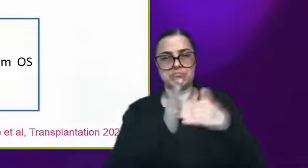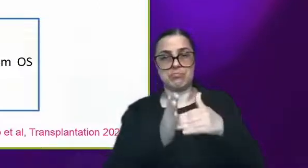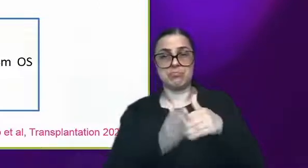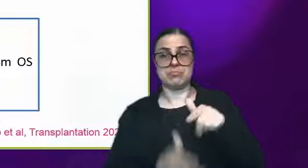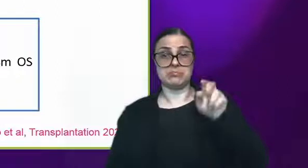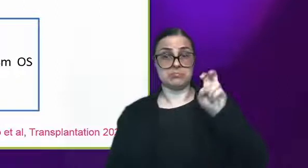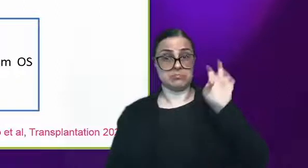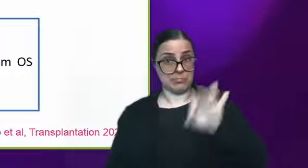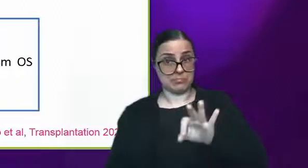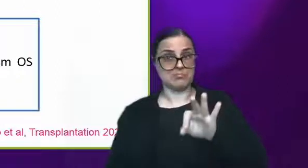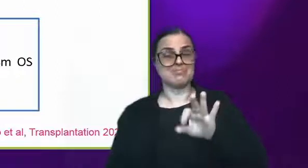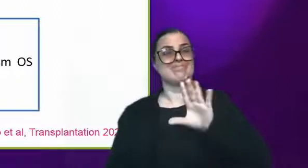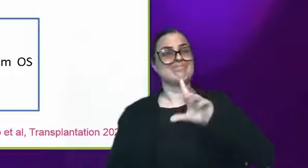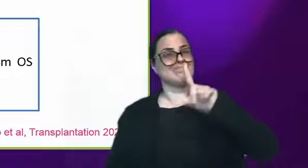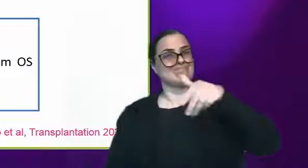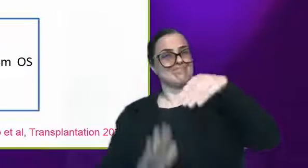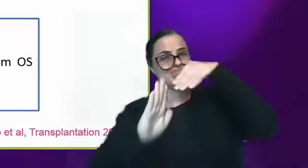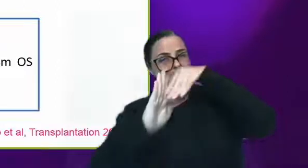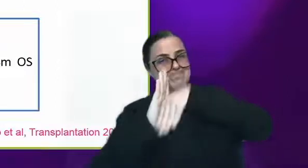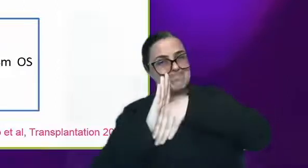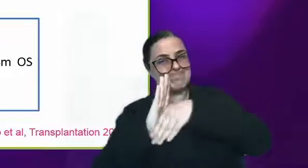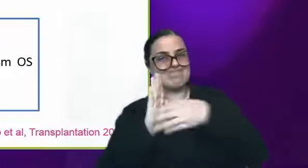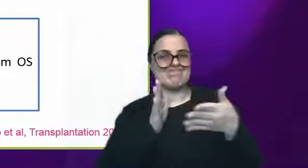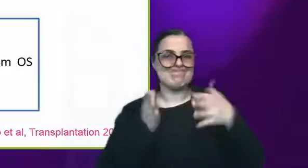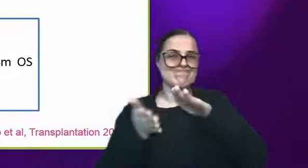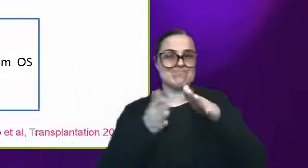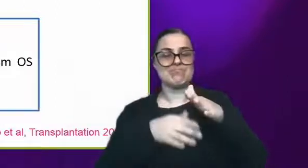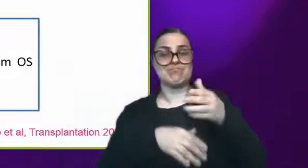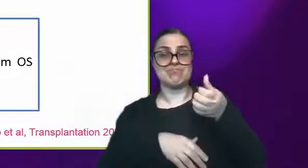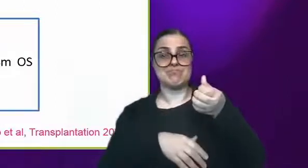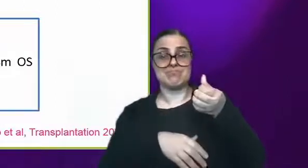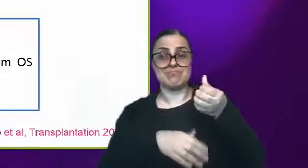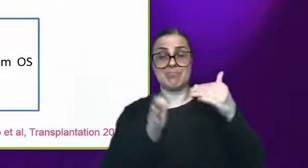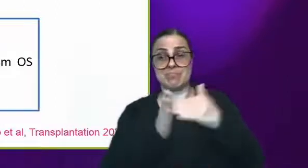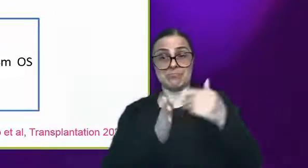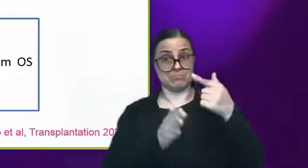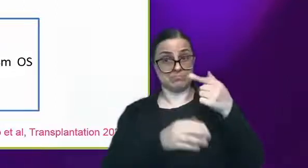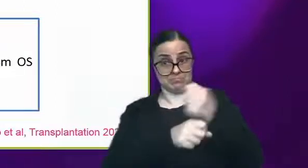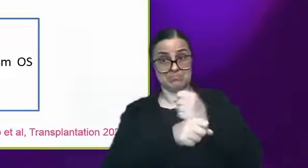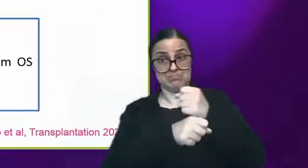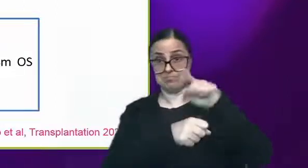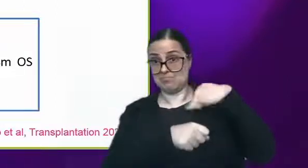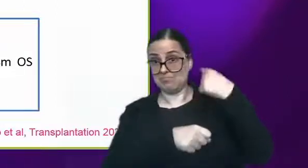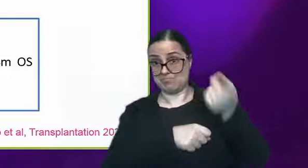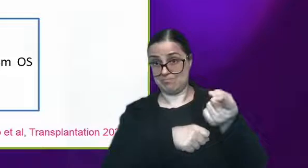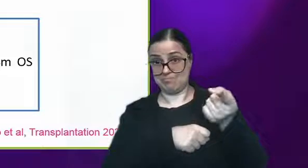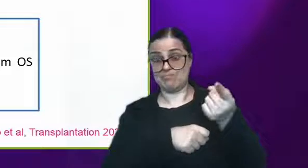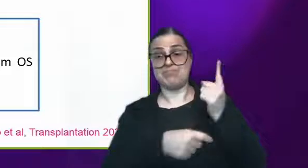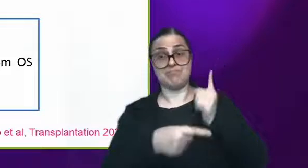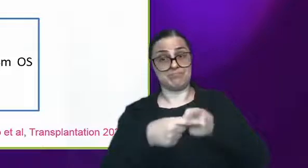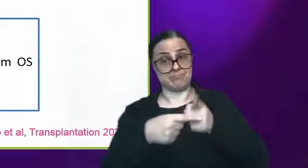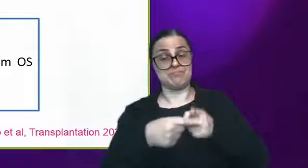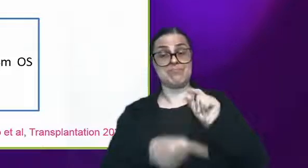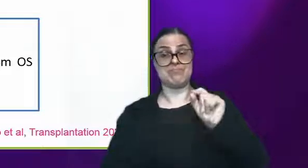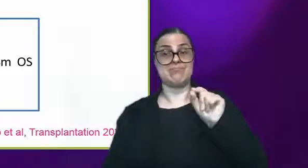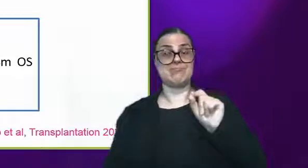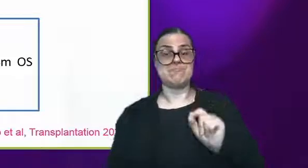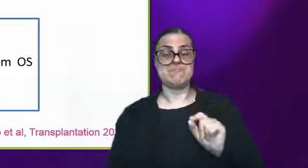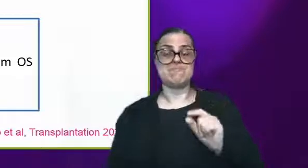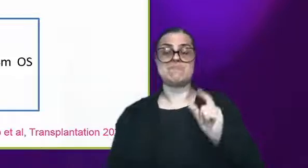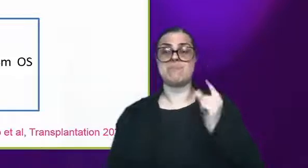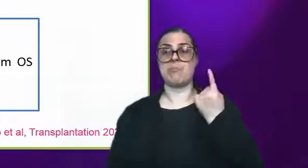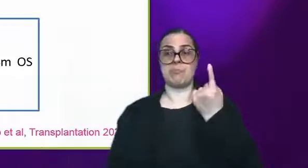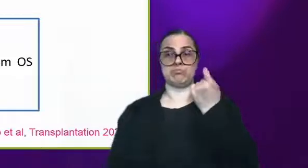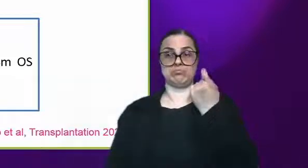7 años, y el único factor que afecta la post-recurrent survival, la sobrevida